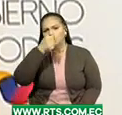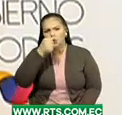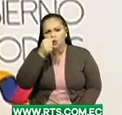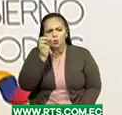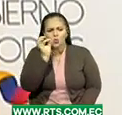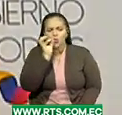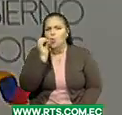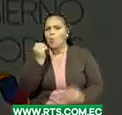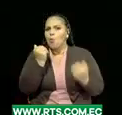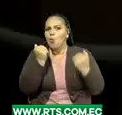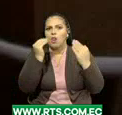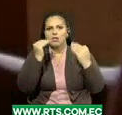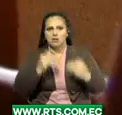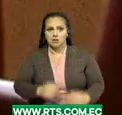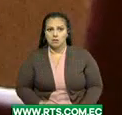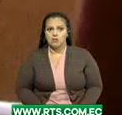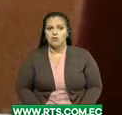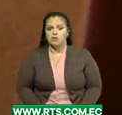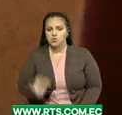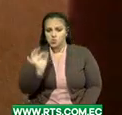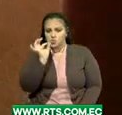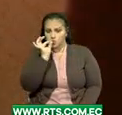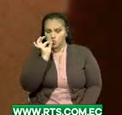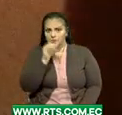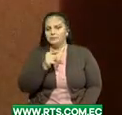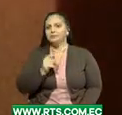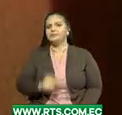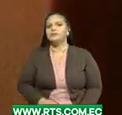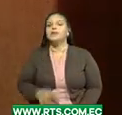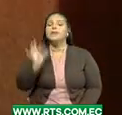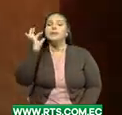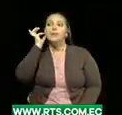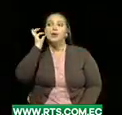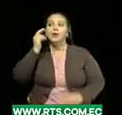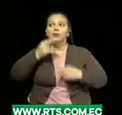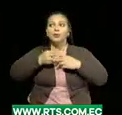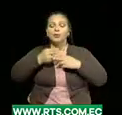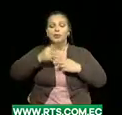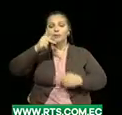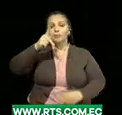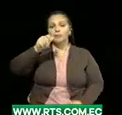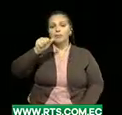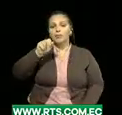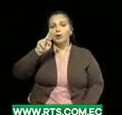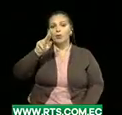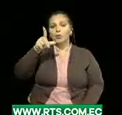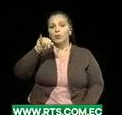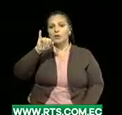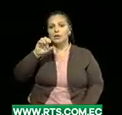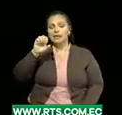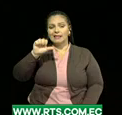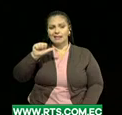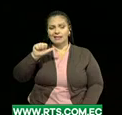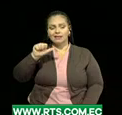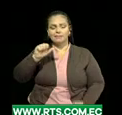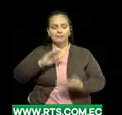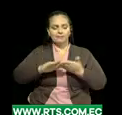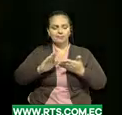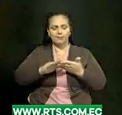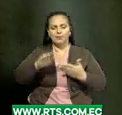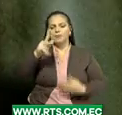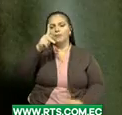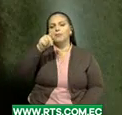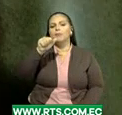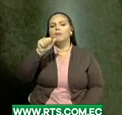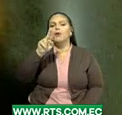que cause una dependencia. La llamaremos Paulina. Es adicta a los alcaloides desde que tenía 18 años, por su problema